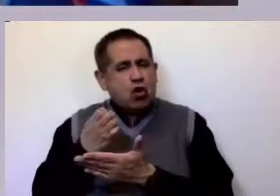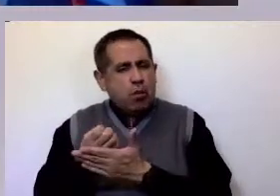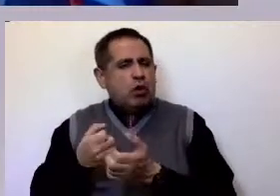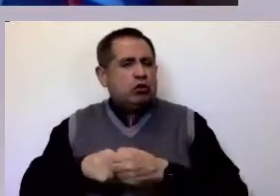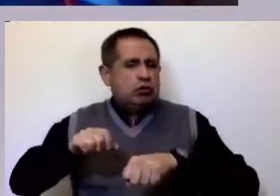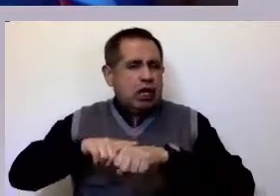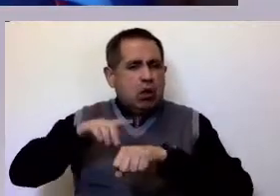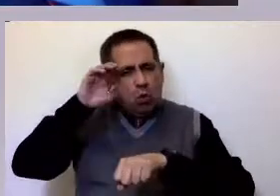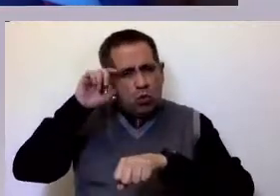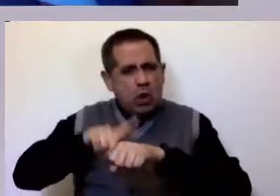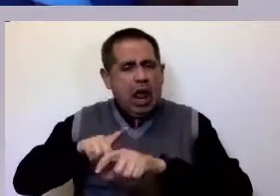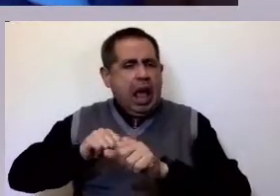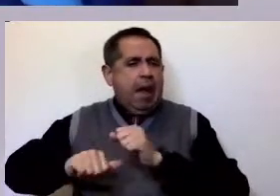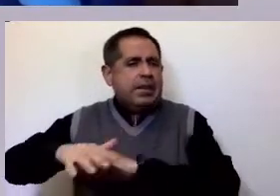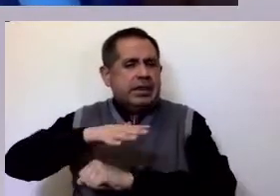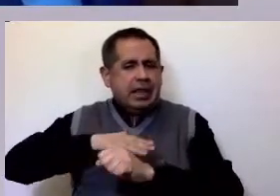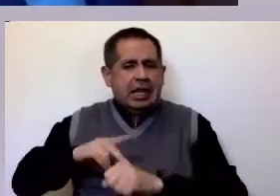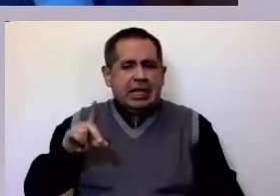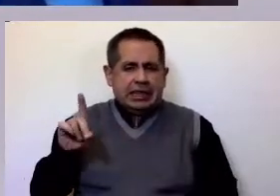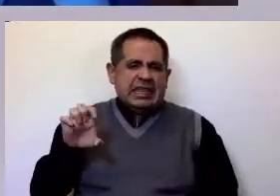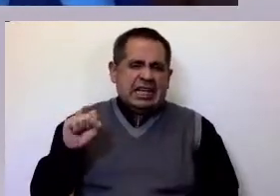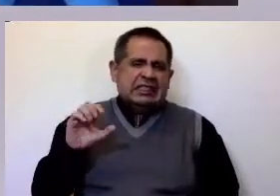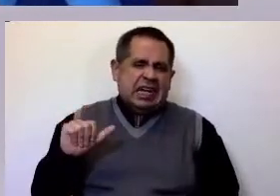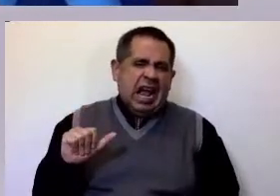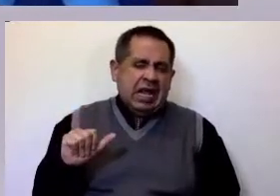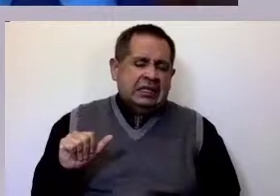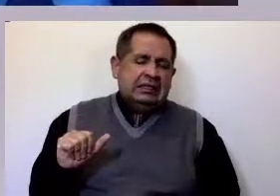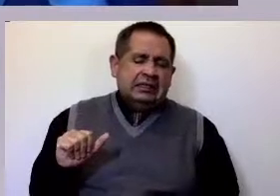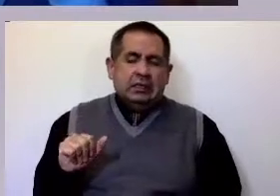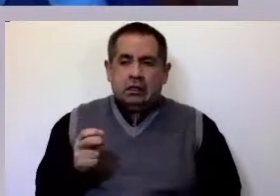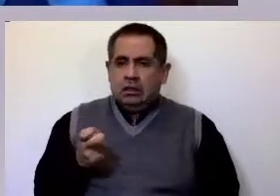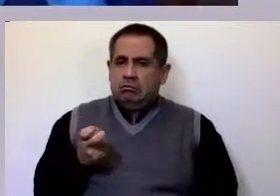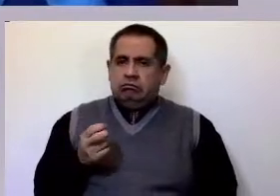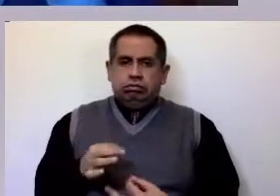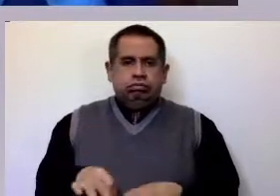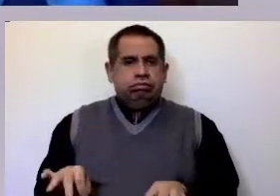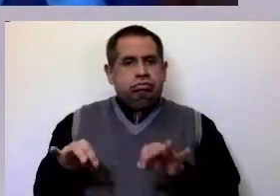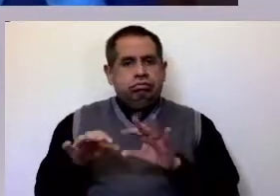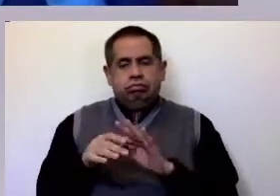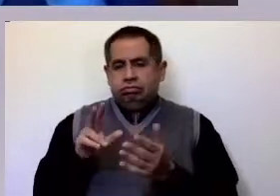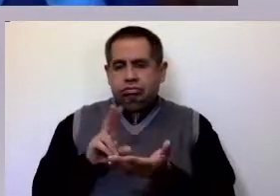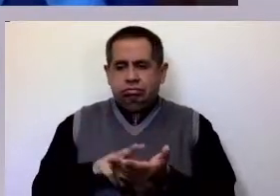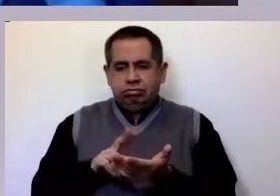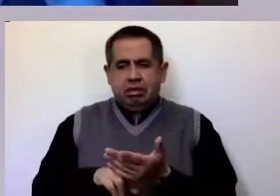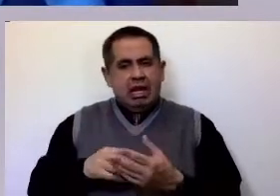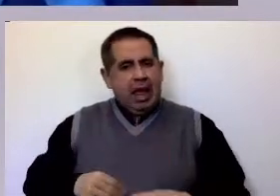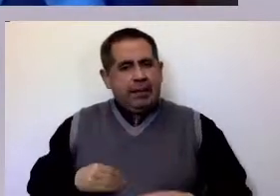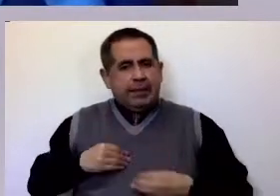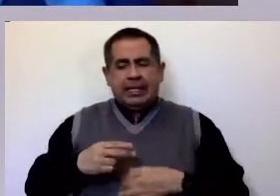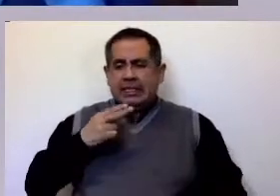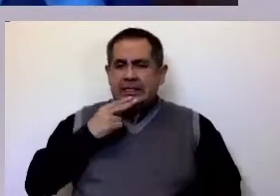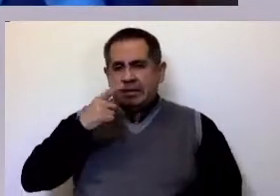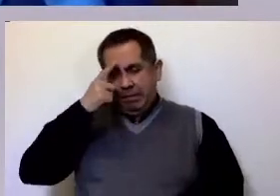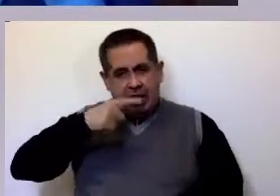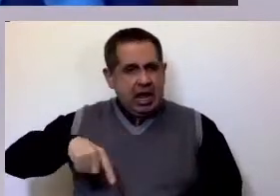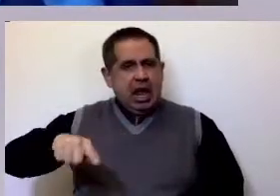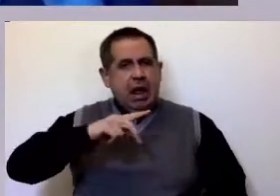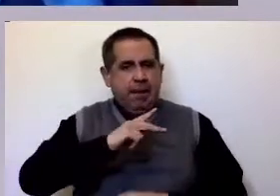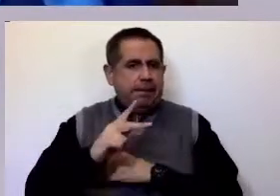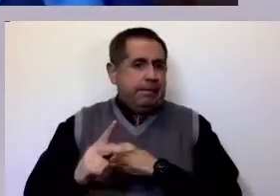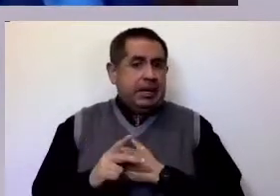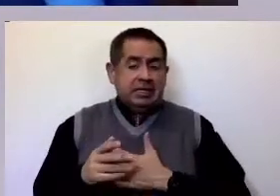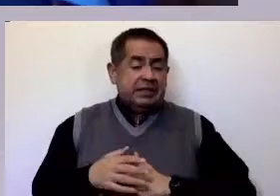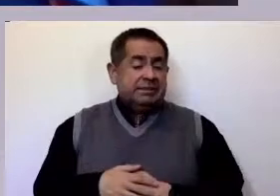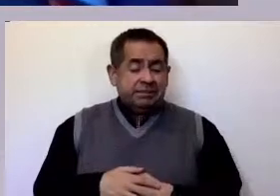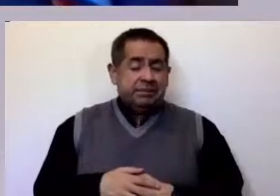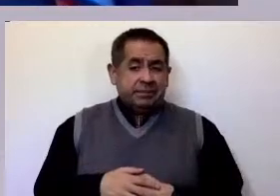derechos extraordinarios importantes como ha señalado usted en la vida democrática de un país como parte